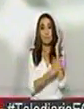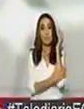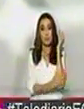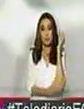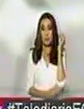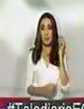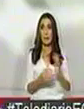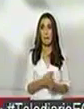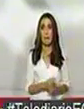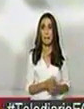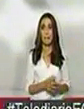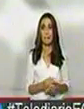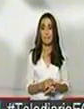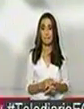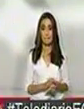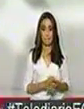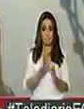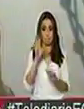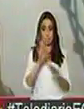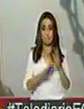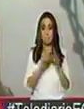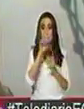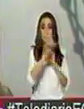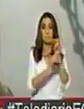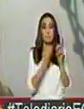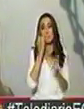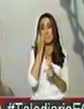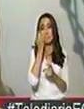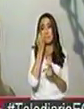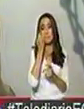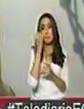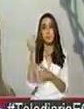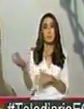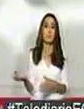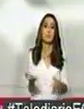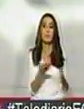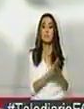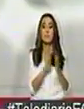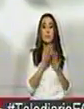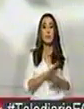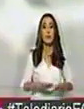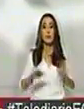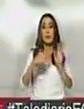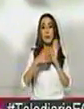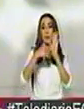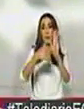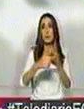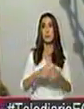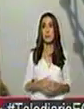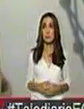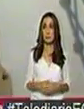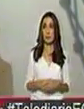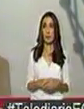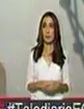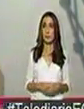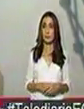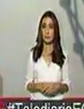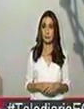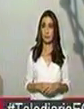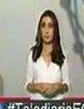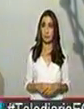todo a personas indígenas, campesinas, afros, que están presentes aquí en la provincia de Pichincha? Bueno,